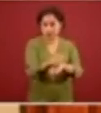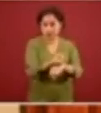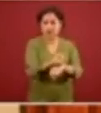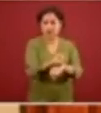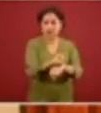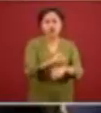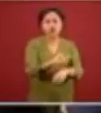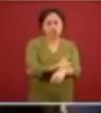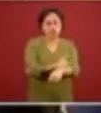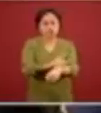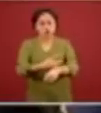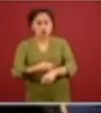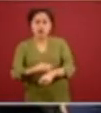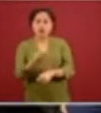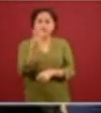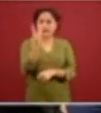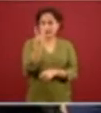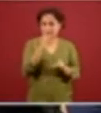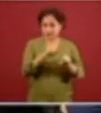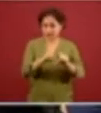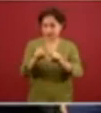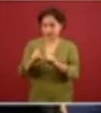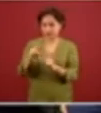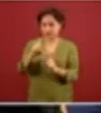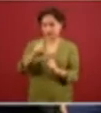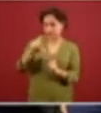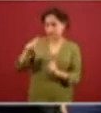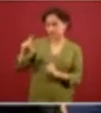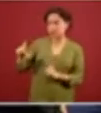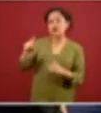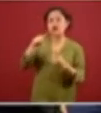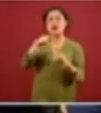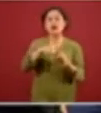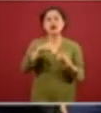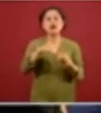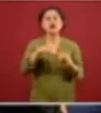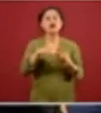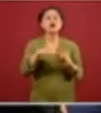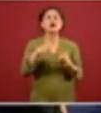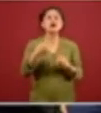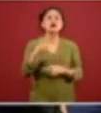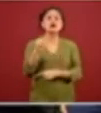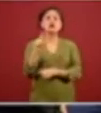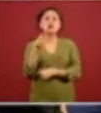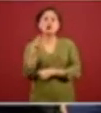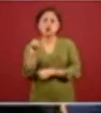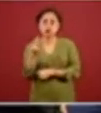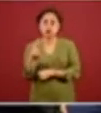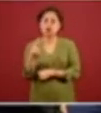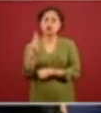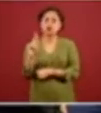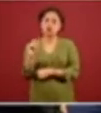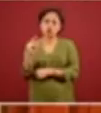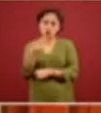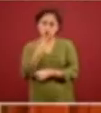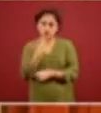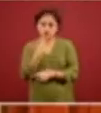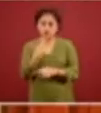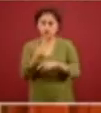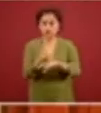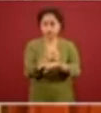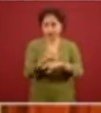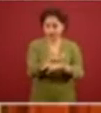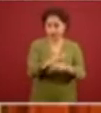componentes sanguíneos. El primero son los glóbulos rojos, llamado concentrado eritrocitario. El segundo es el